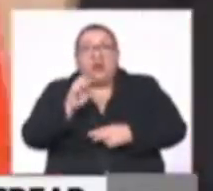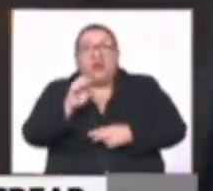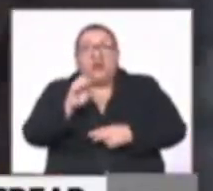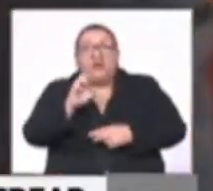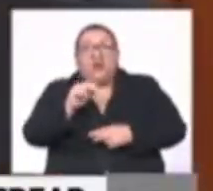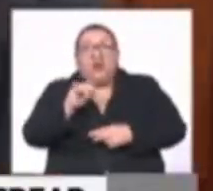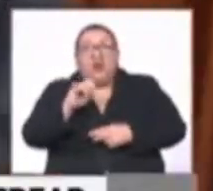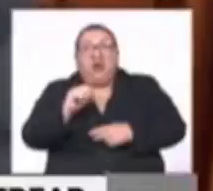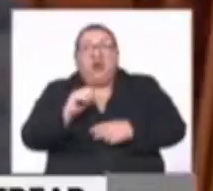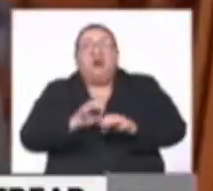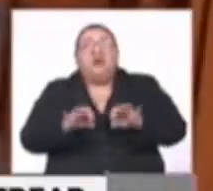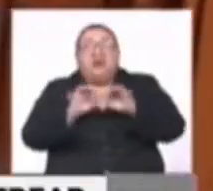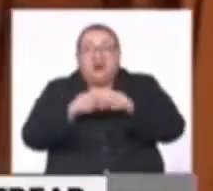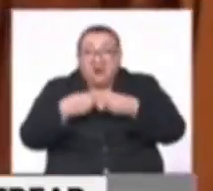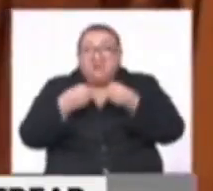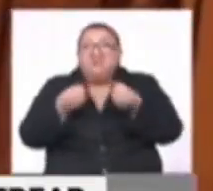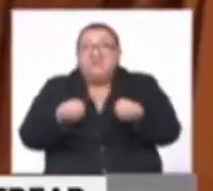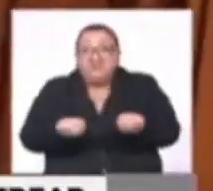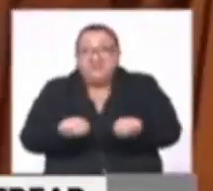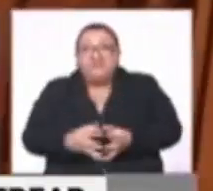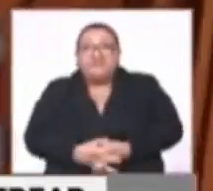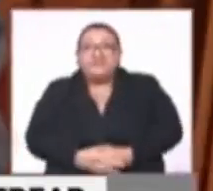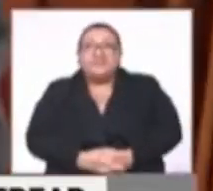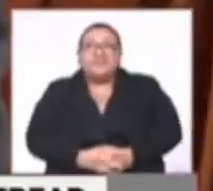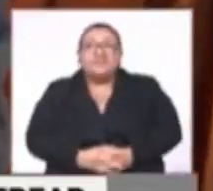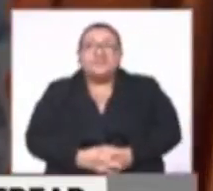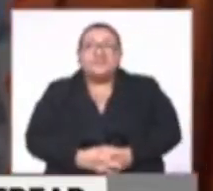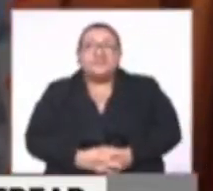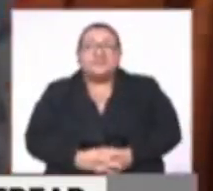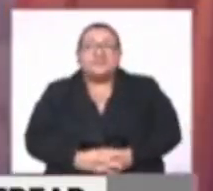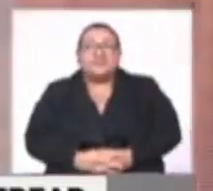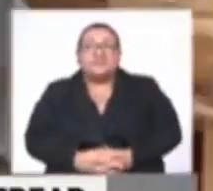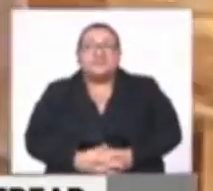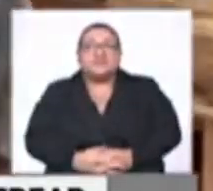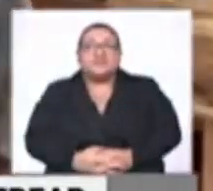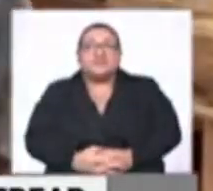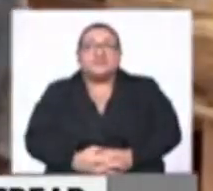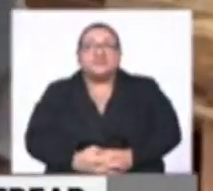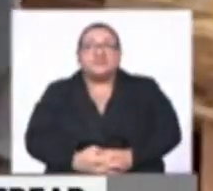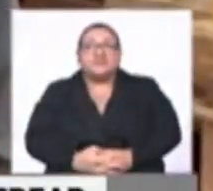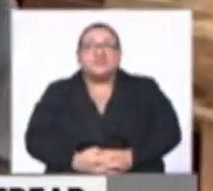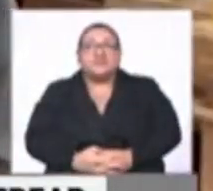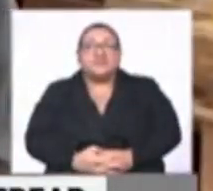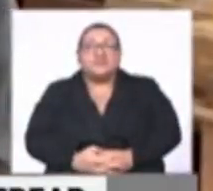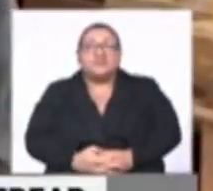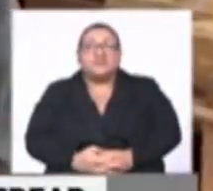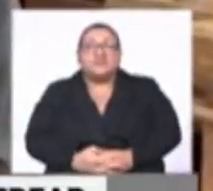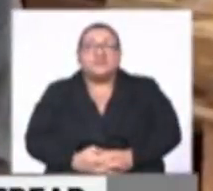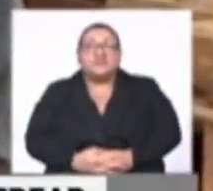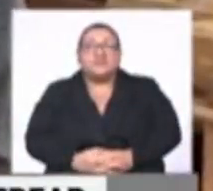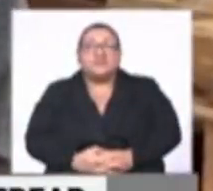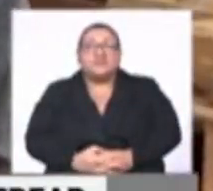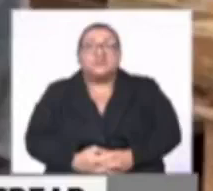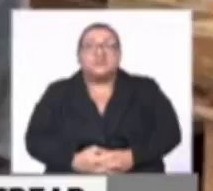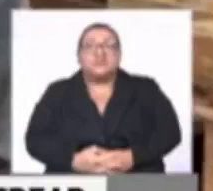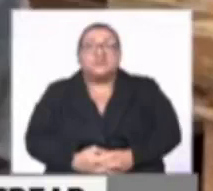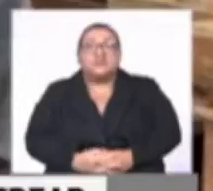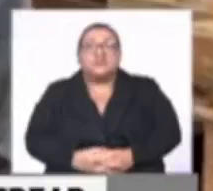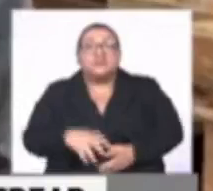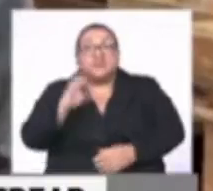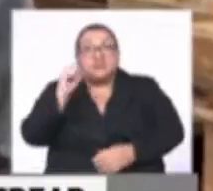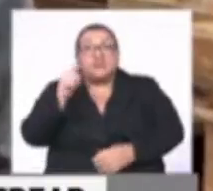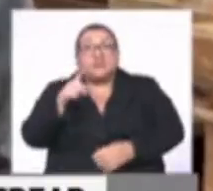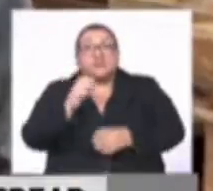Escénico. Soto Reyes estuvo acompañado del legislador Alex Paredes. Yo creo que esto va a ayudar a que esta